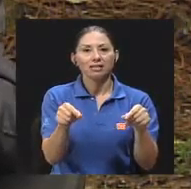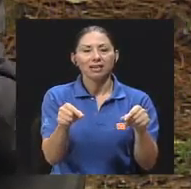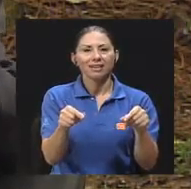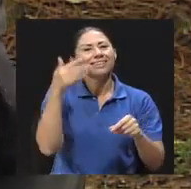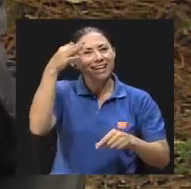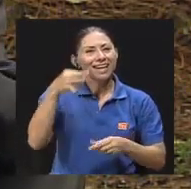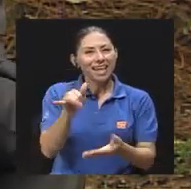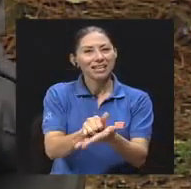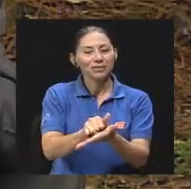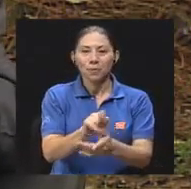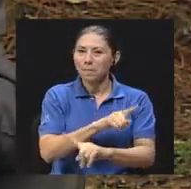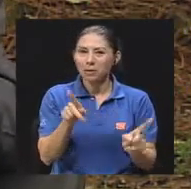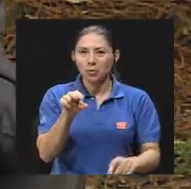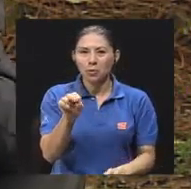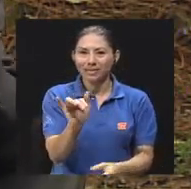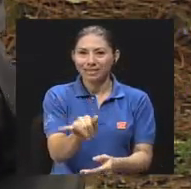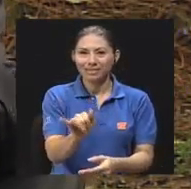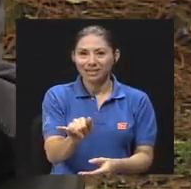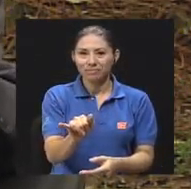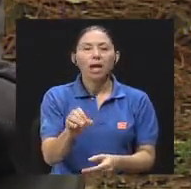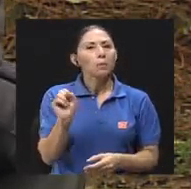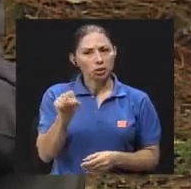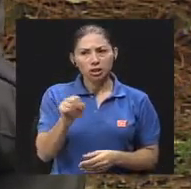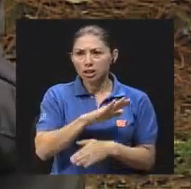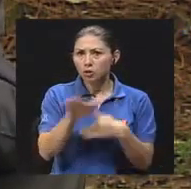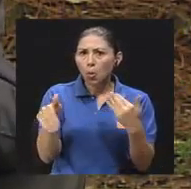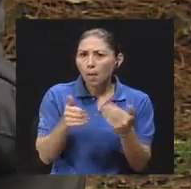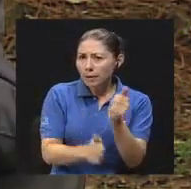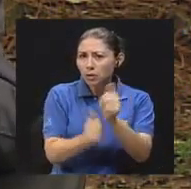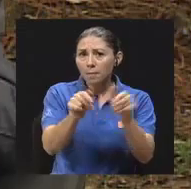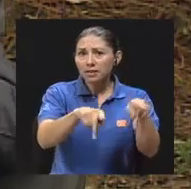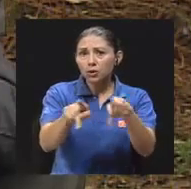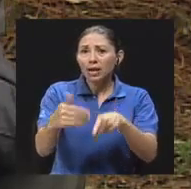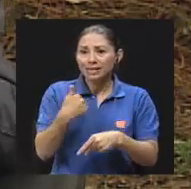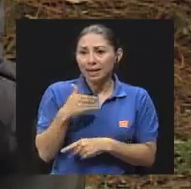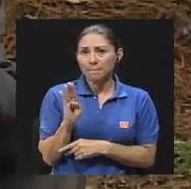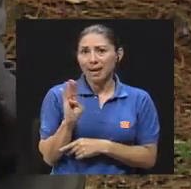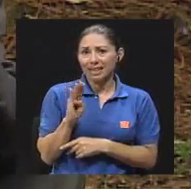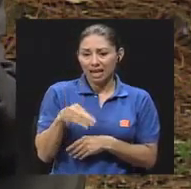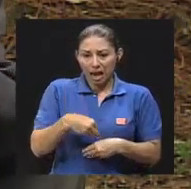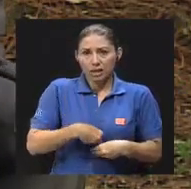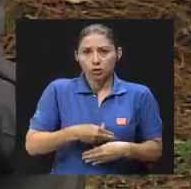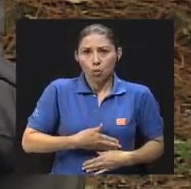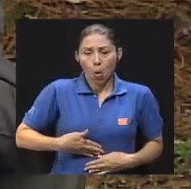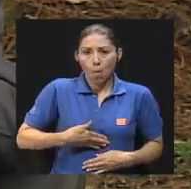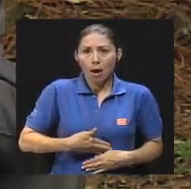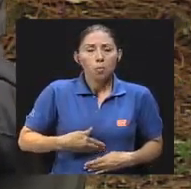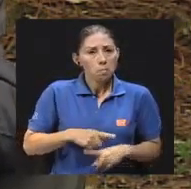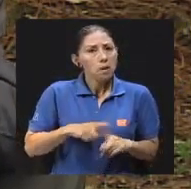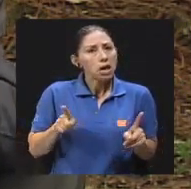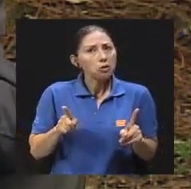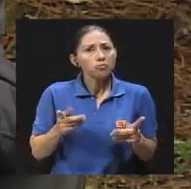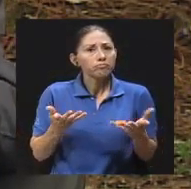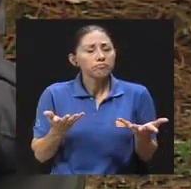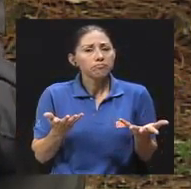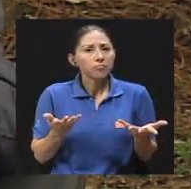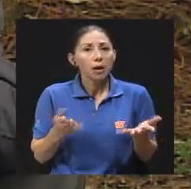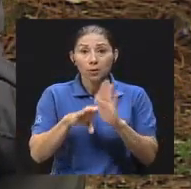no, sí existe y está en el estómago, pero es una bacteria que está difundida, por ejemplo, en estudios que han hecho